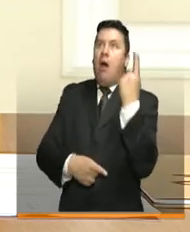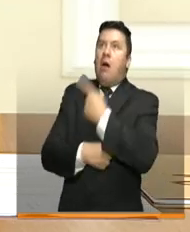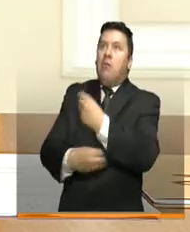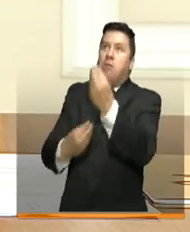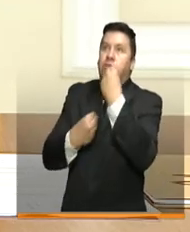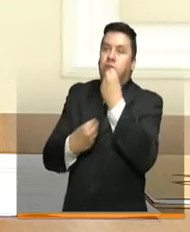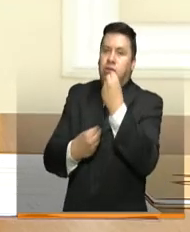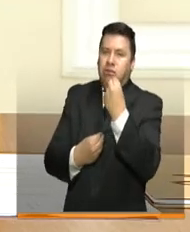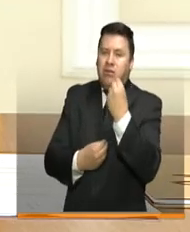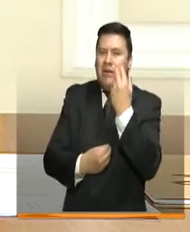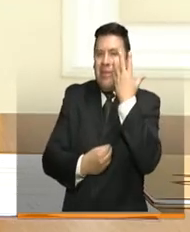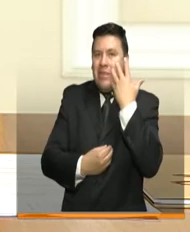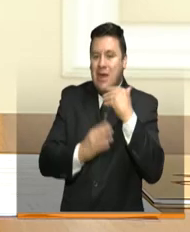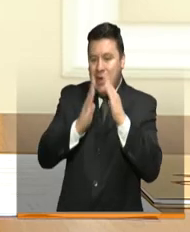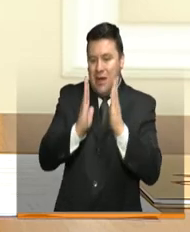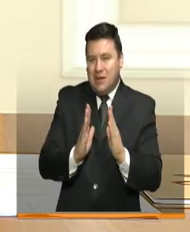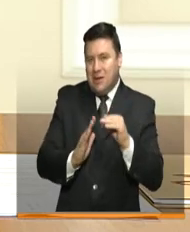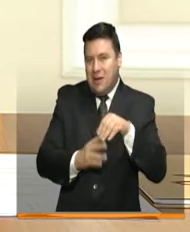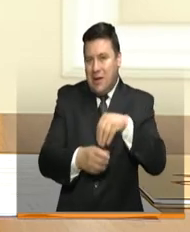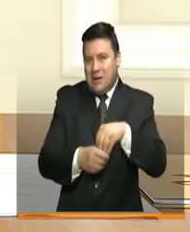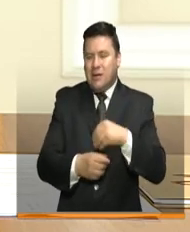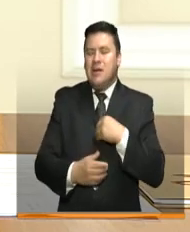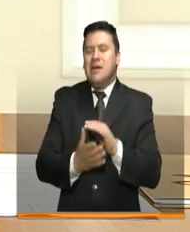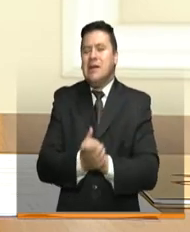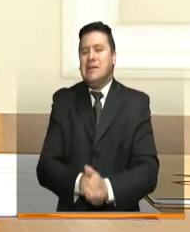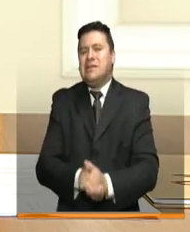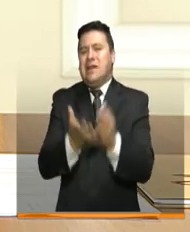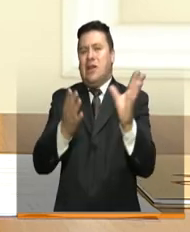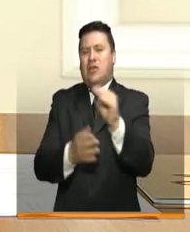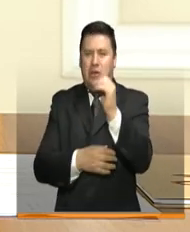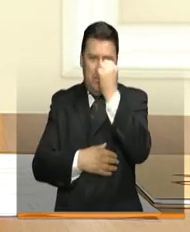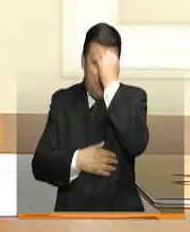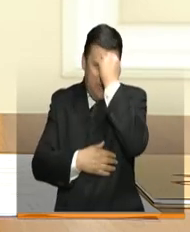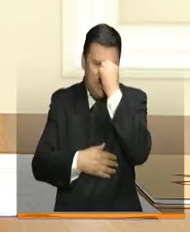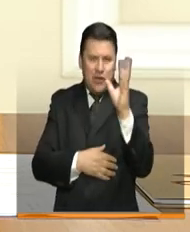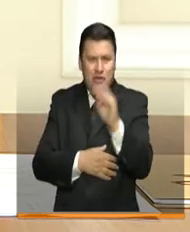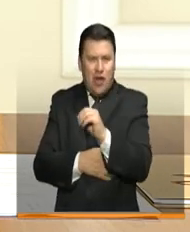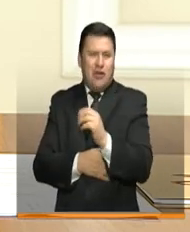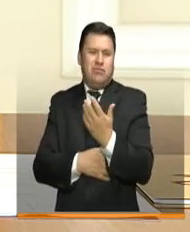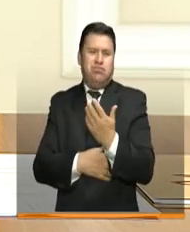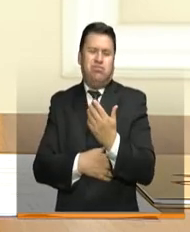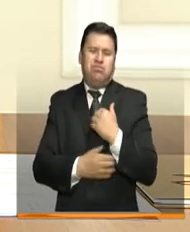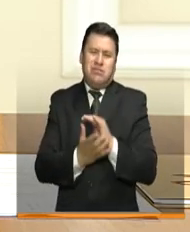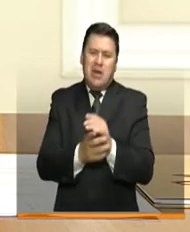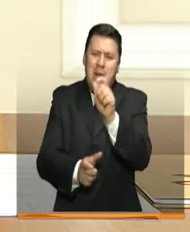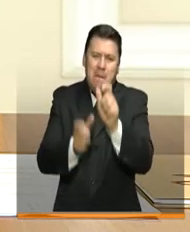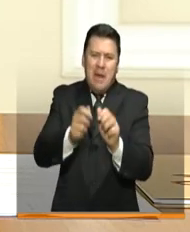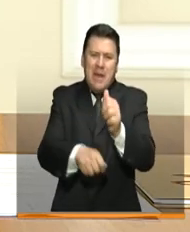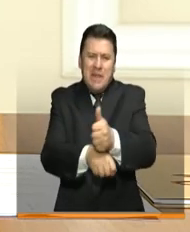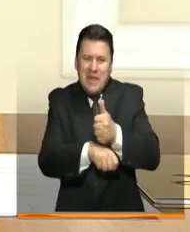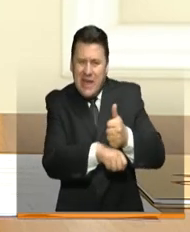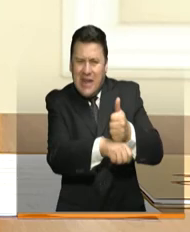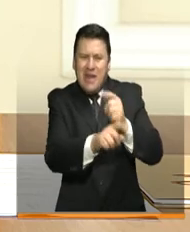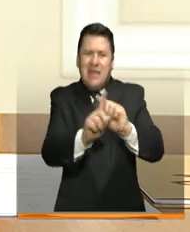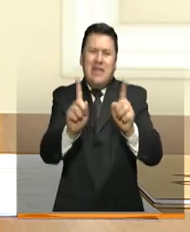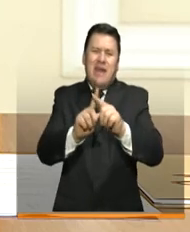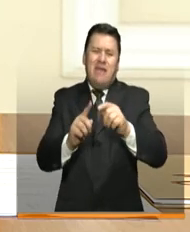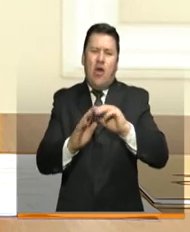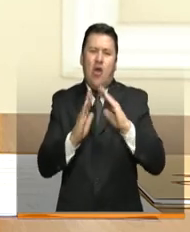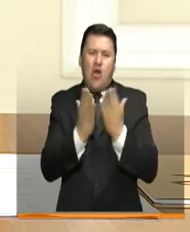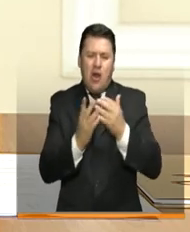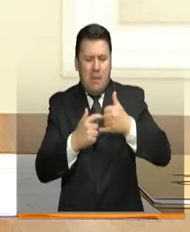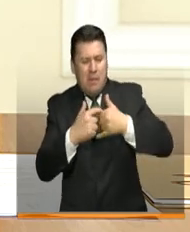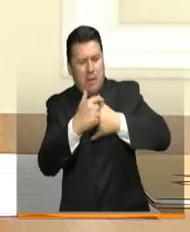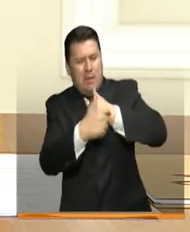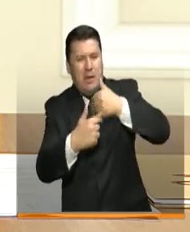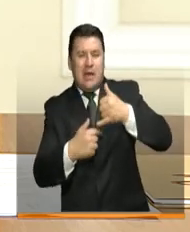durante esta cuarentena nacional. Mi saludo muy especial a todos los profesores, a todos los docentes, a todo el personal directivo de los distintos colegios de nuestro